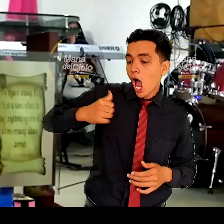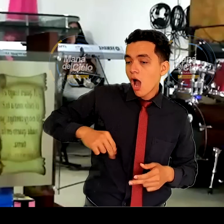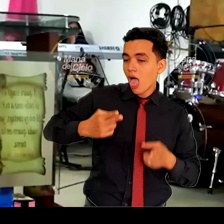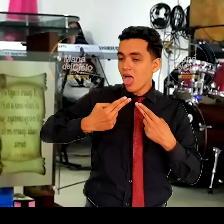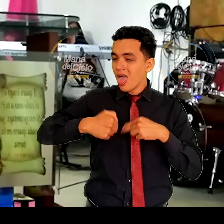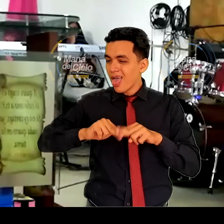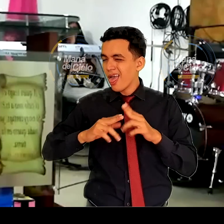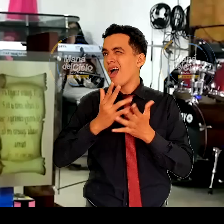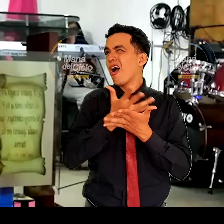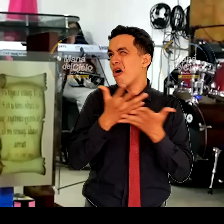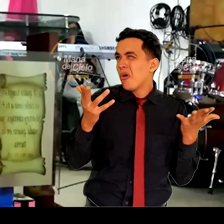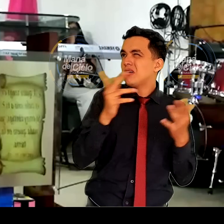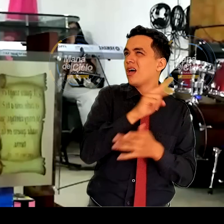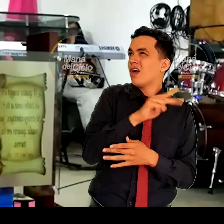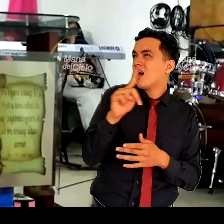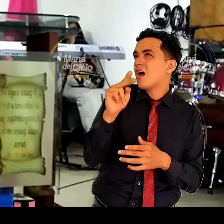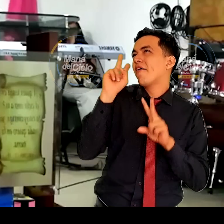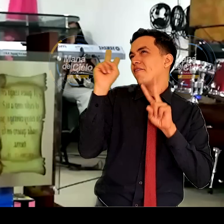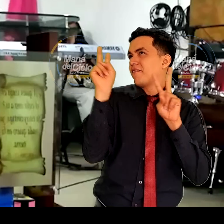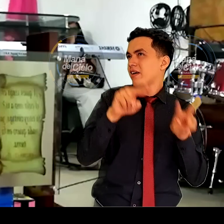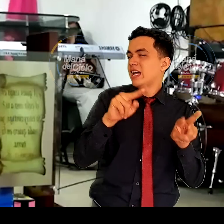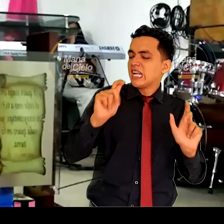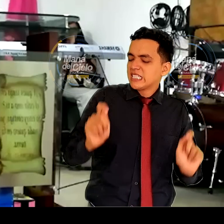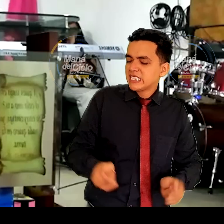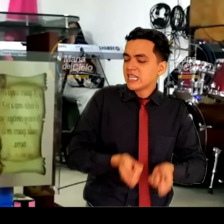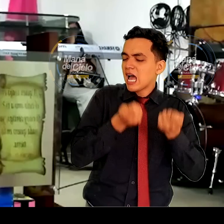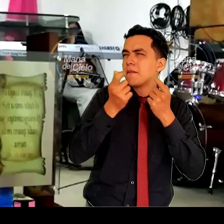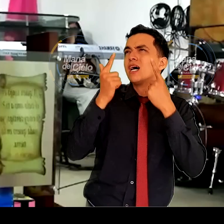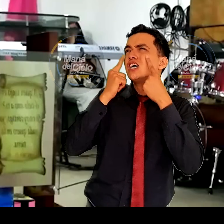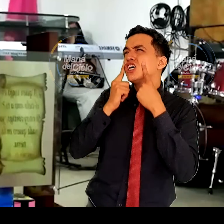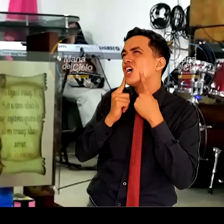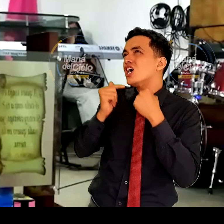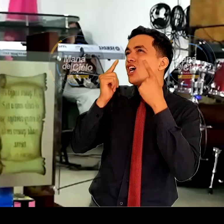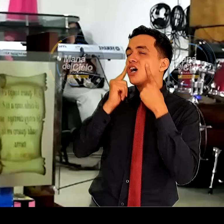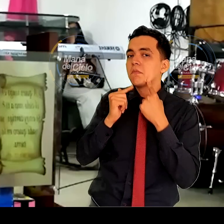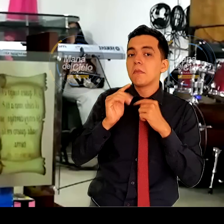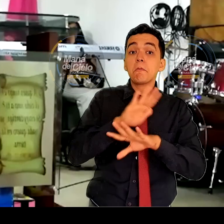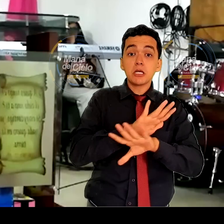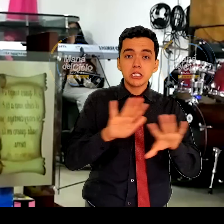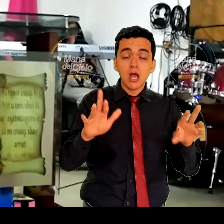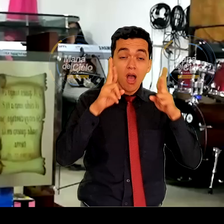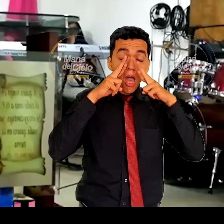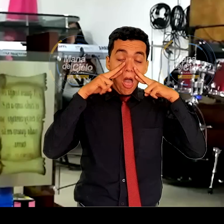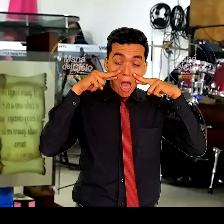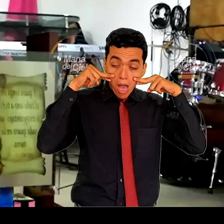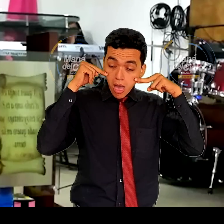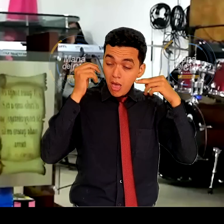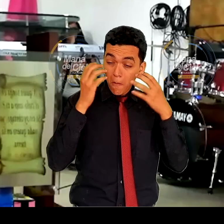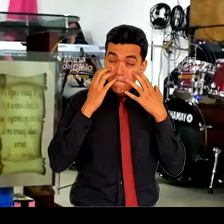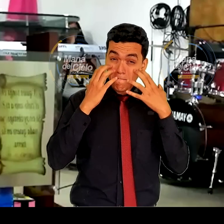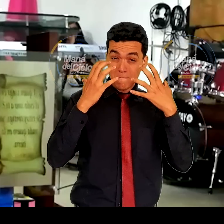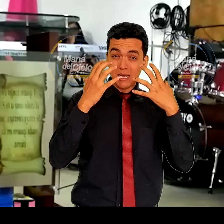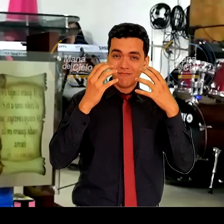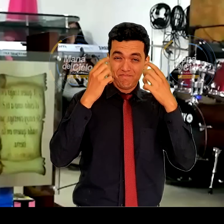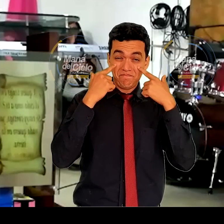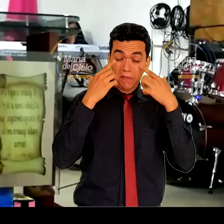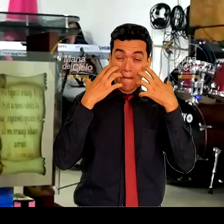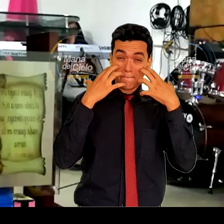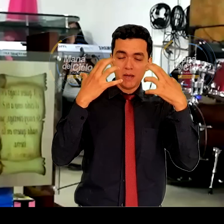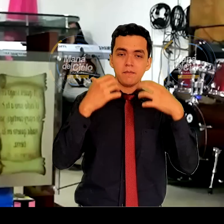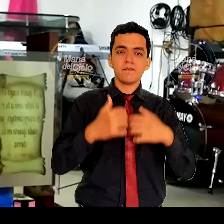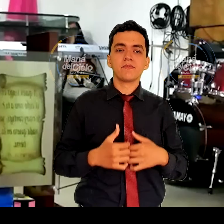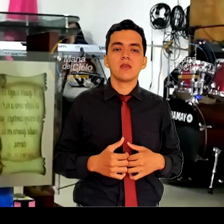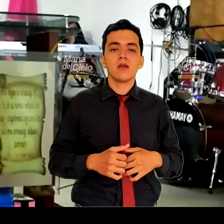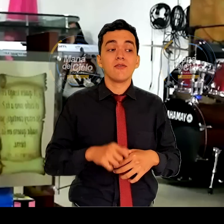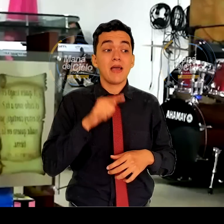prostituyó, mira lo que está haciendo, Señor. Sálvala. Y lloras y sales con tus ojitos hinchados. Y cuando sales a la calle y te encuentras